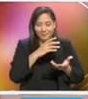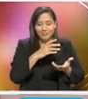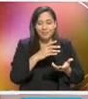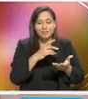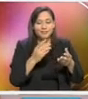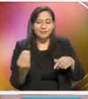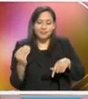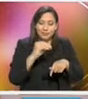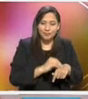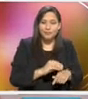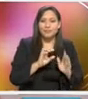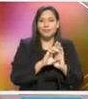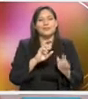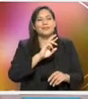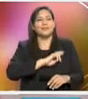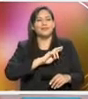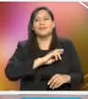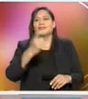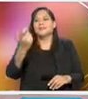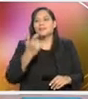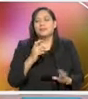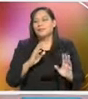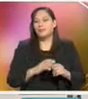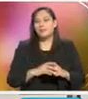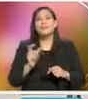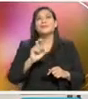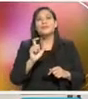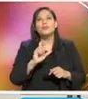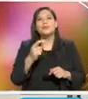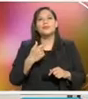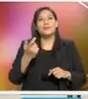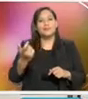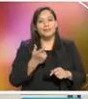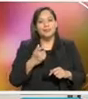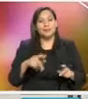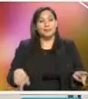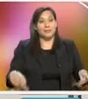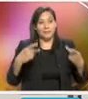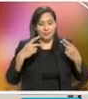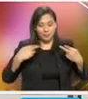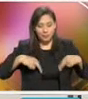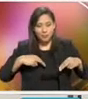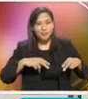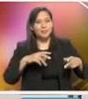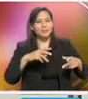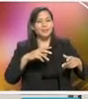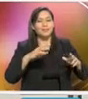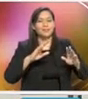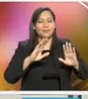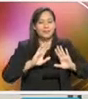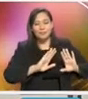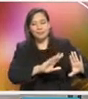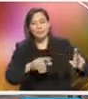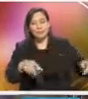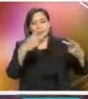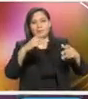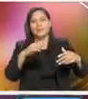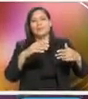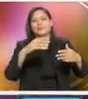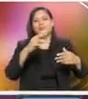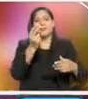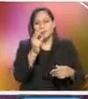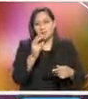que replantear y ahí está pasando algo. Estamos gastando más de lo que ganamos. Entonces, ojo también con deudas y con tarjeta de